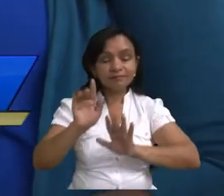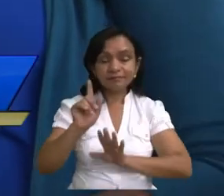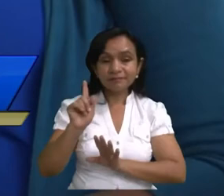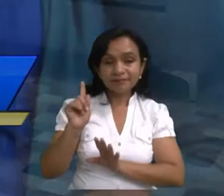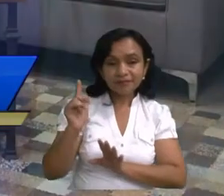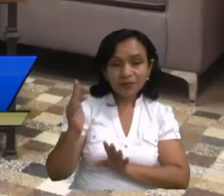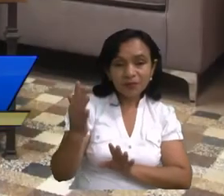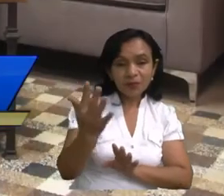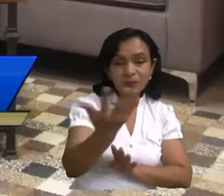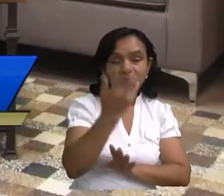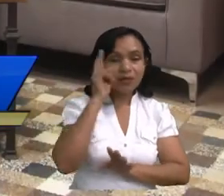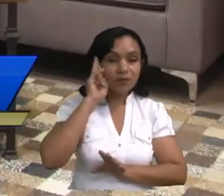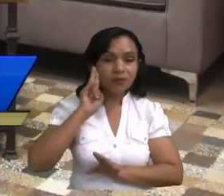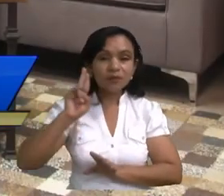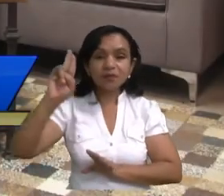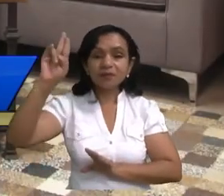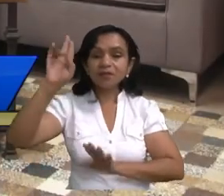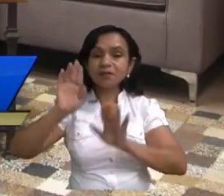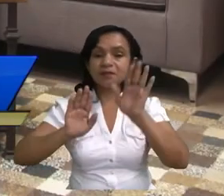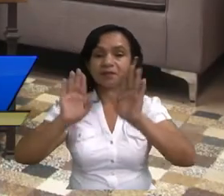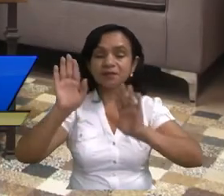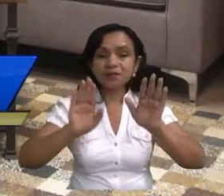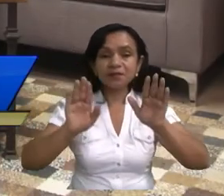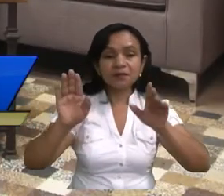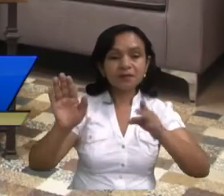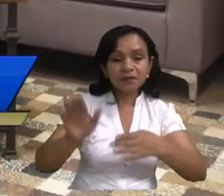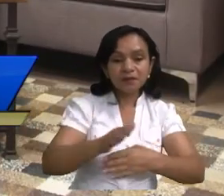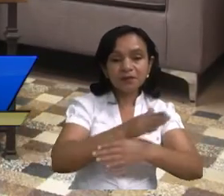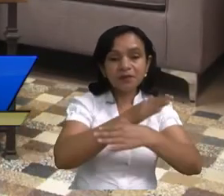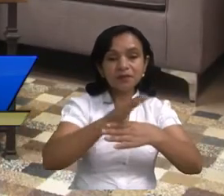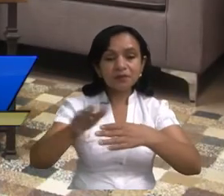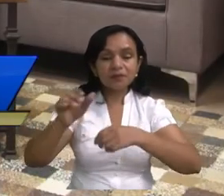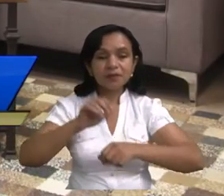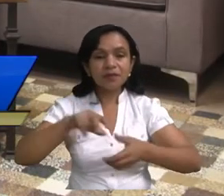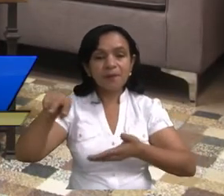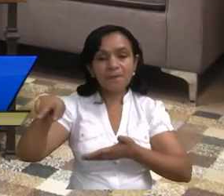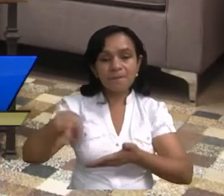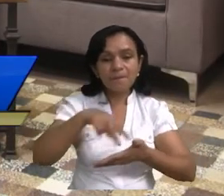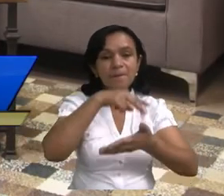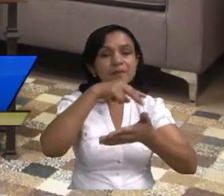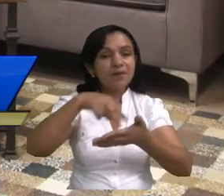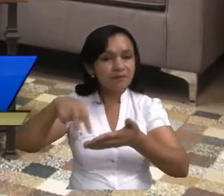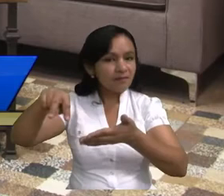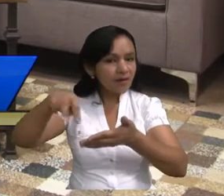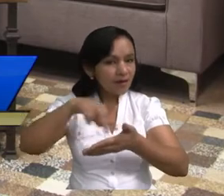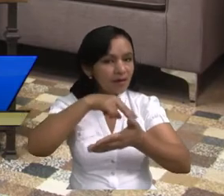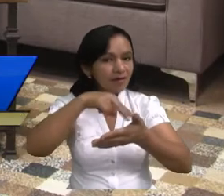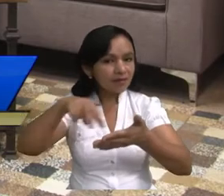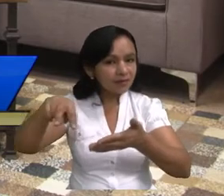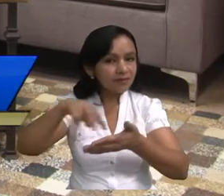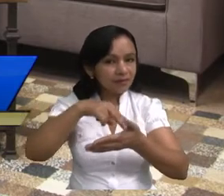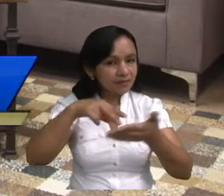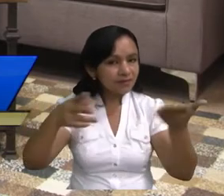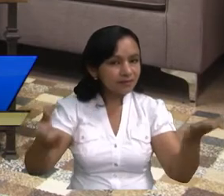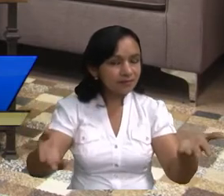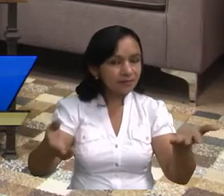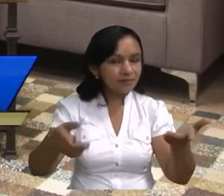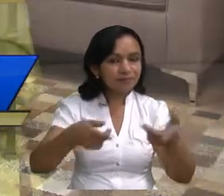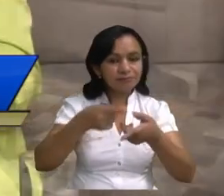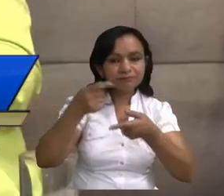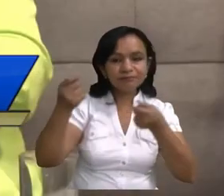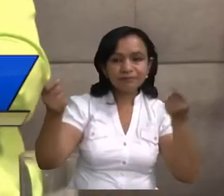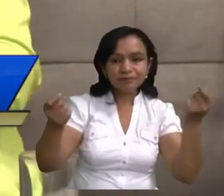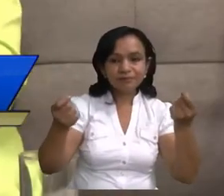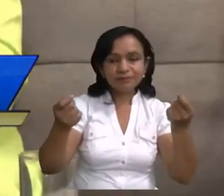nuestras universidades con los artistas principalmente de danza. Entonces hay todo lo que se ha denominado